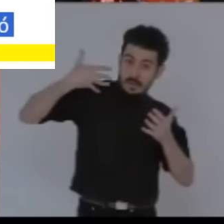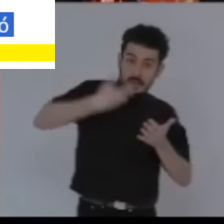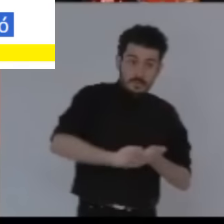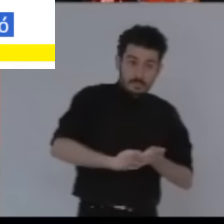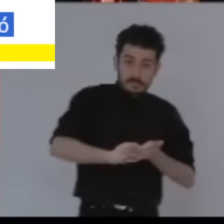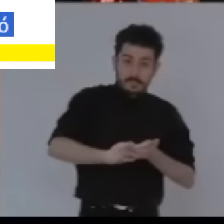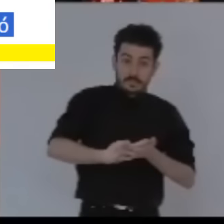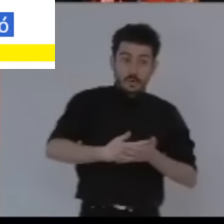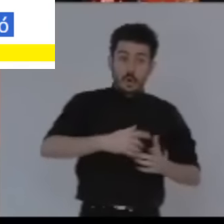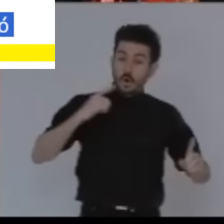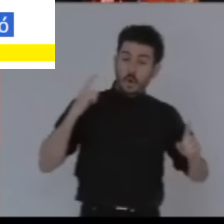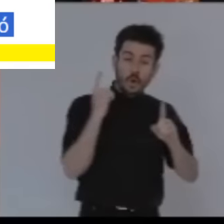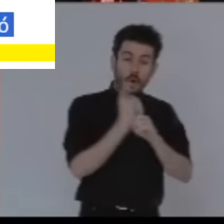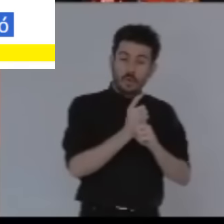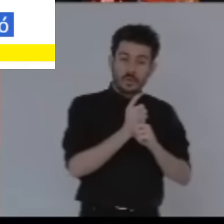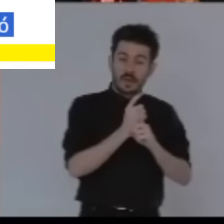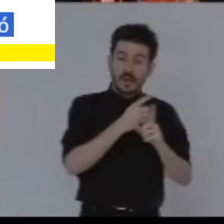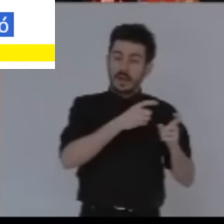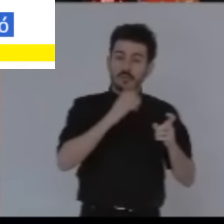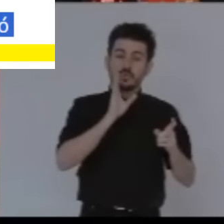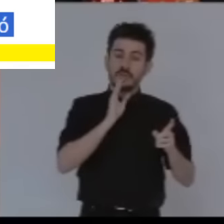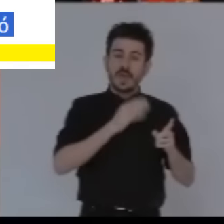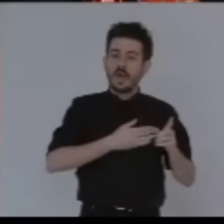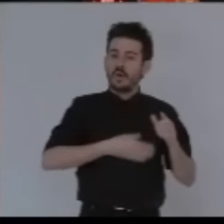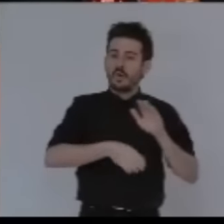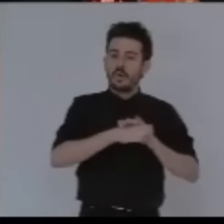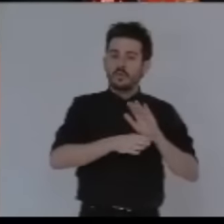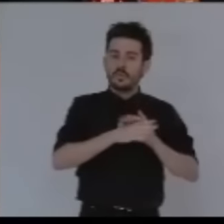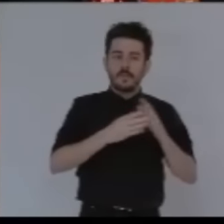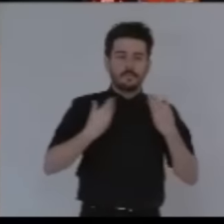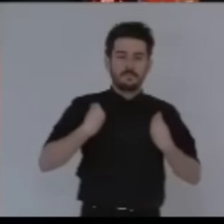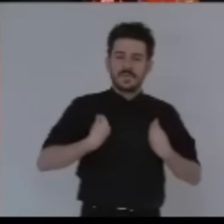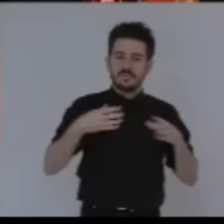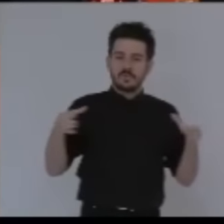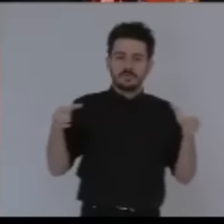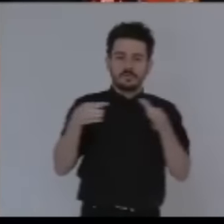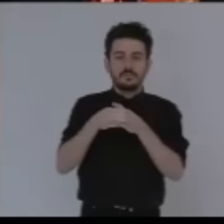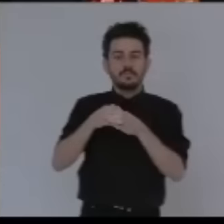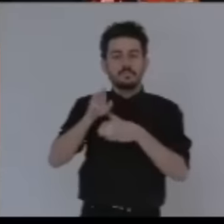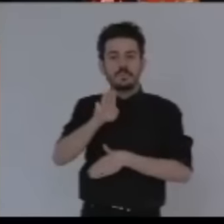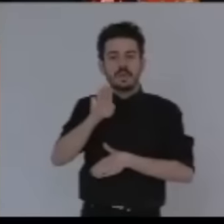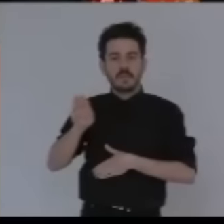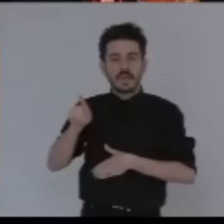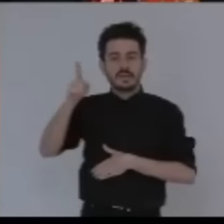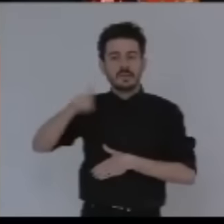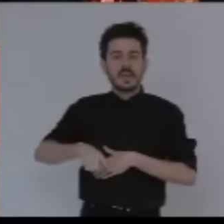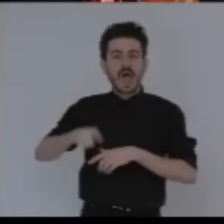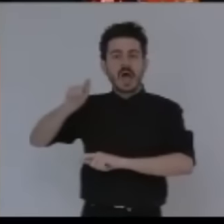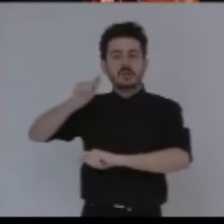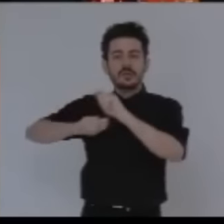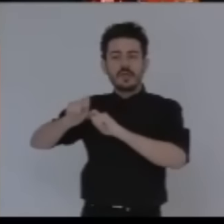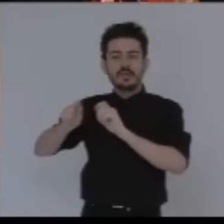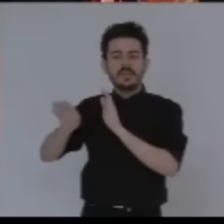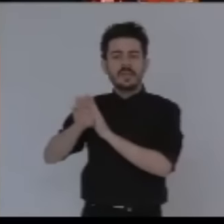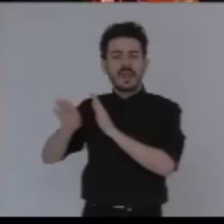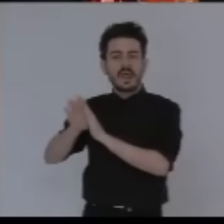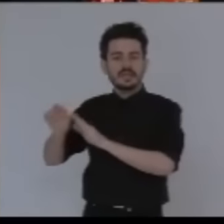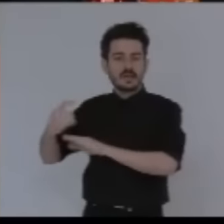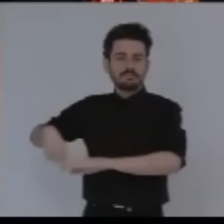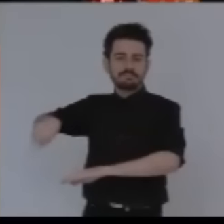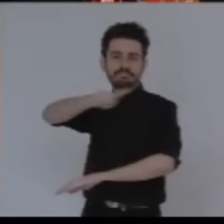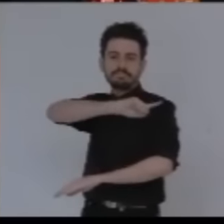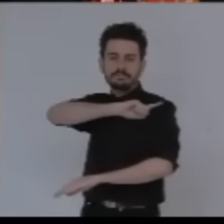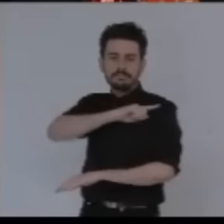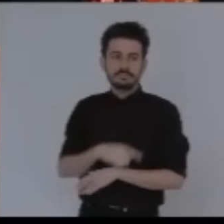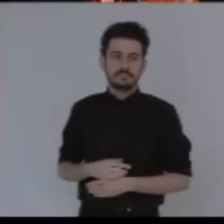Sánchez, siguen los mismos, el Partido Popular y las asociaciones de ultraderecha. Lo explicó